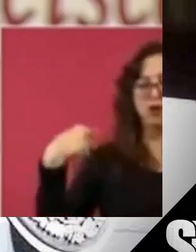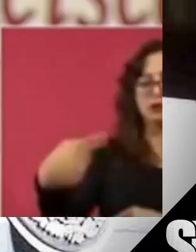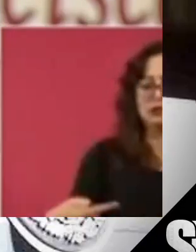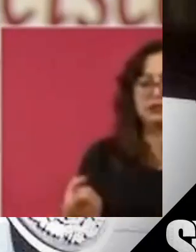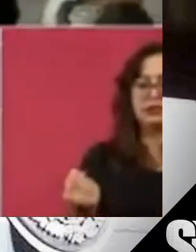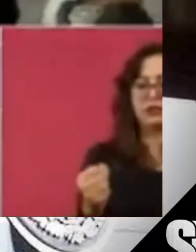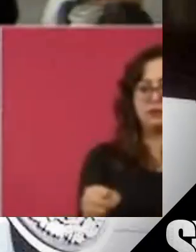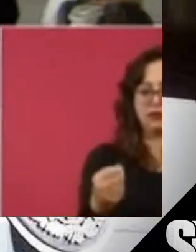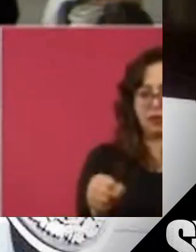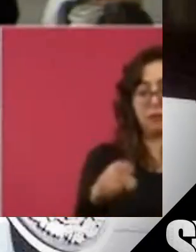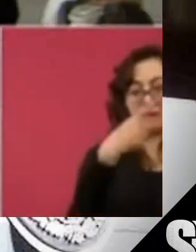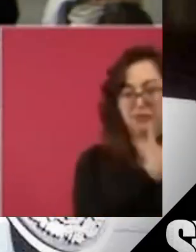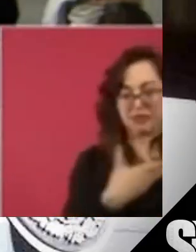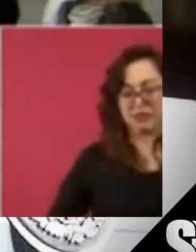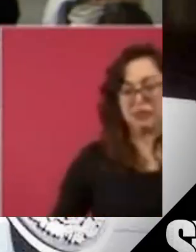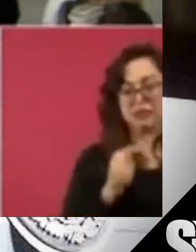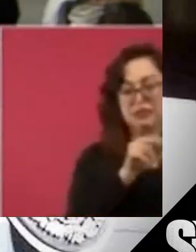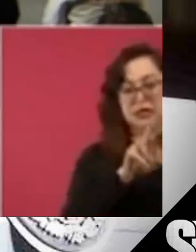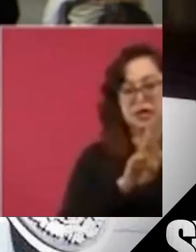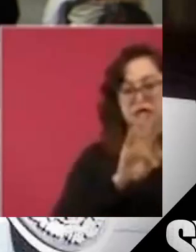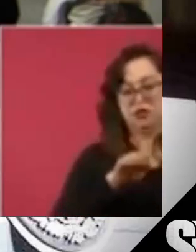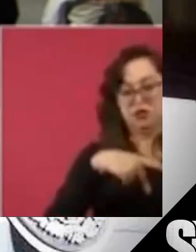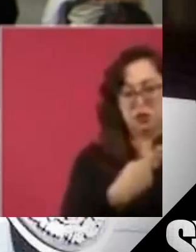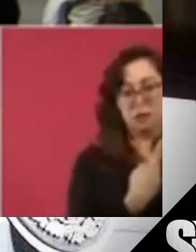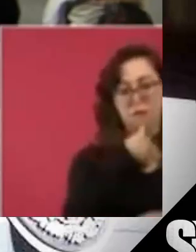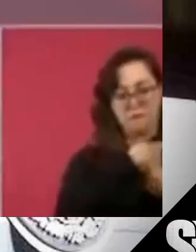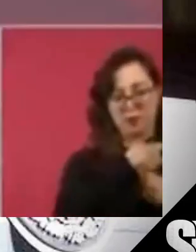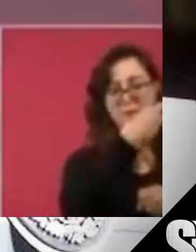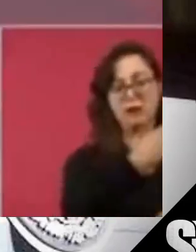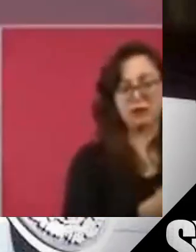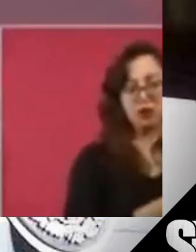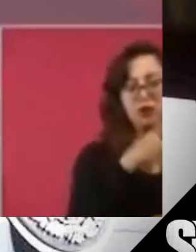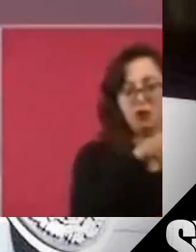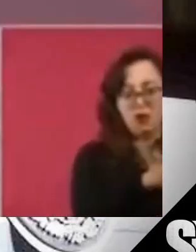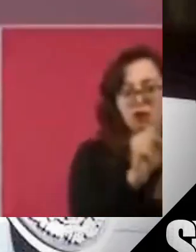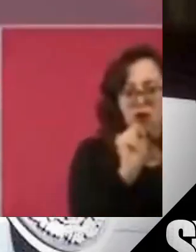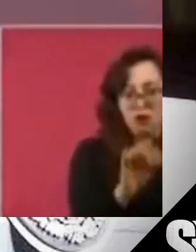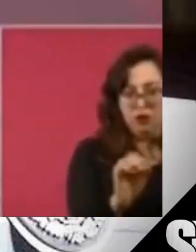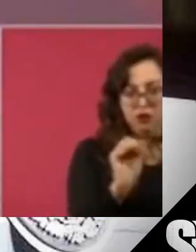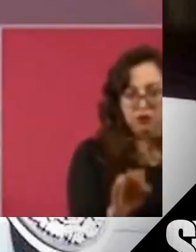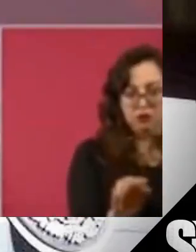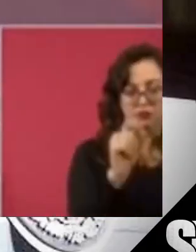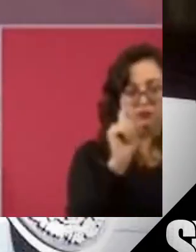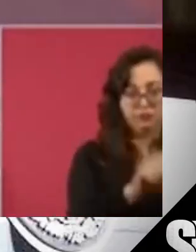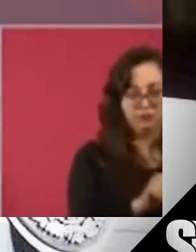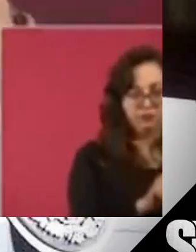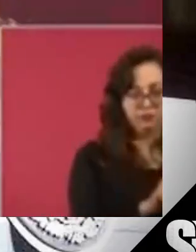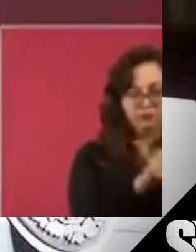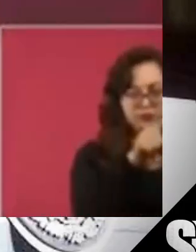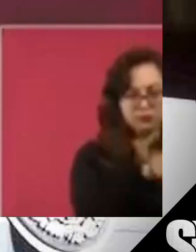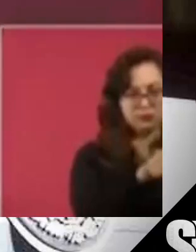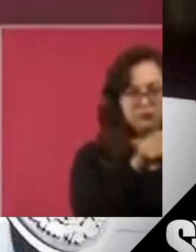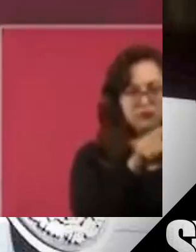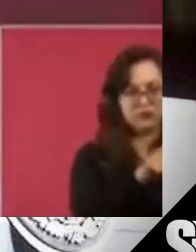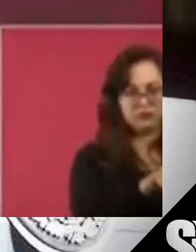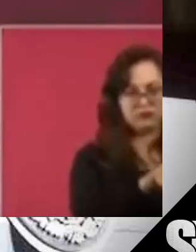El presidente Trump invitó a su despacho, estaban ahí el director del CBP, estaba Jared Kushner, estaba Mike